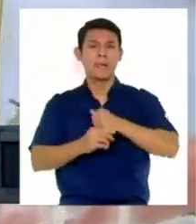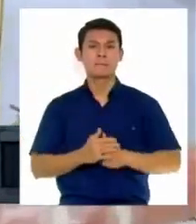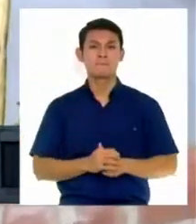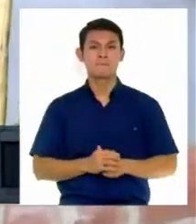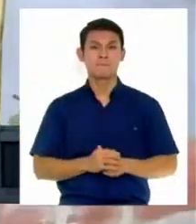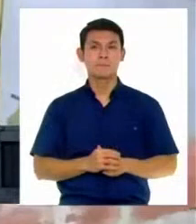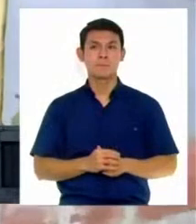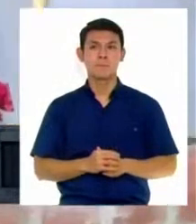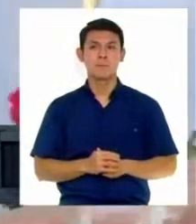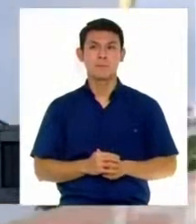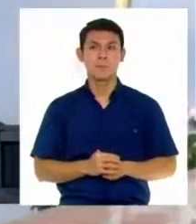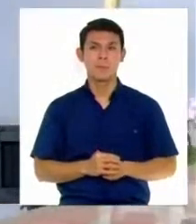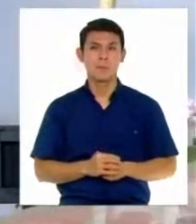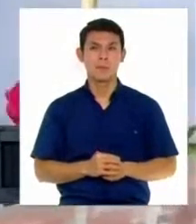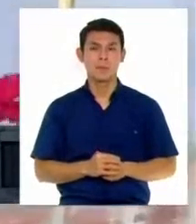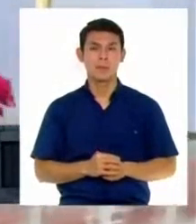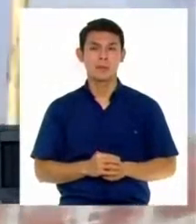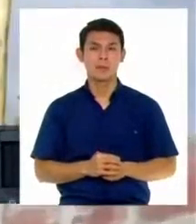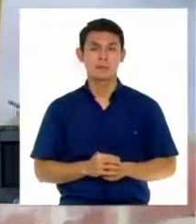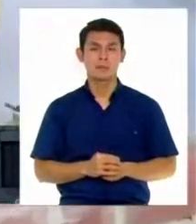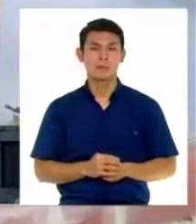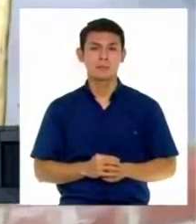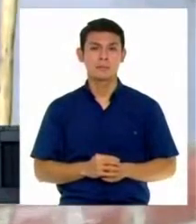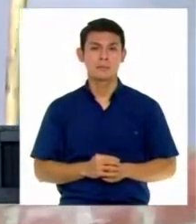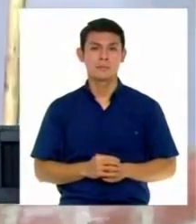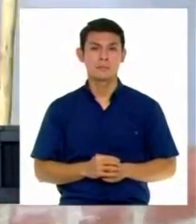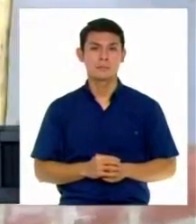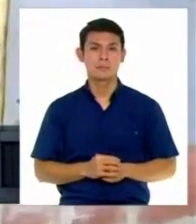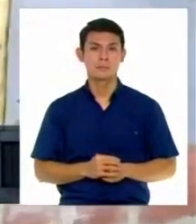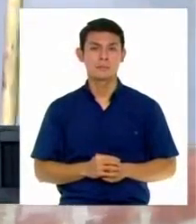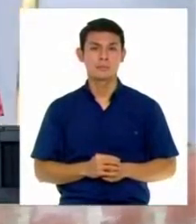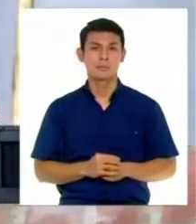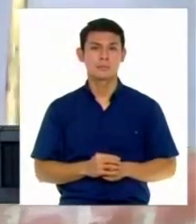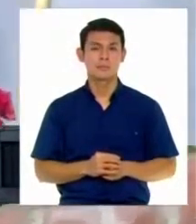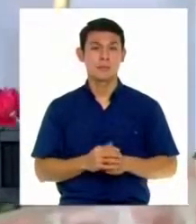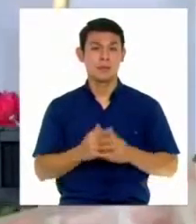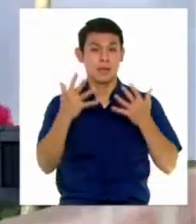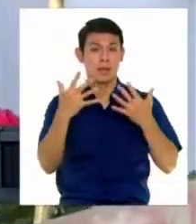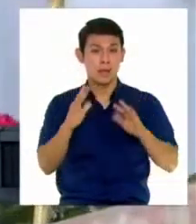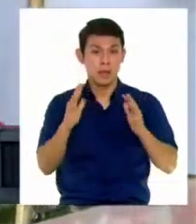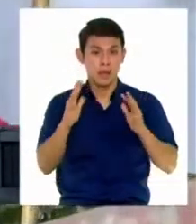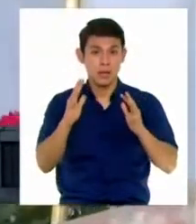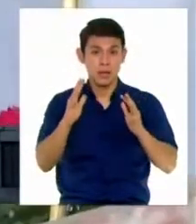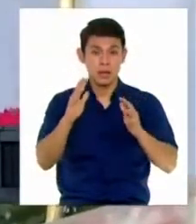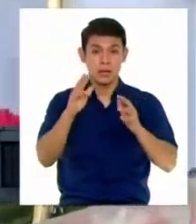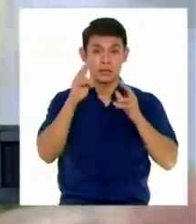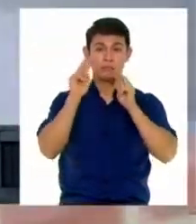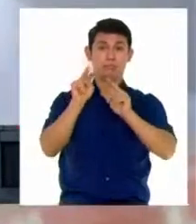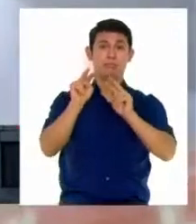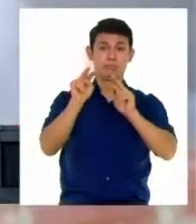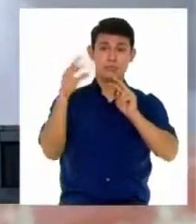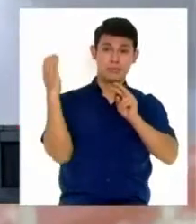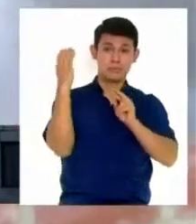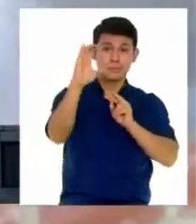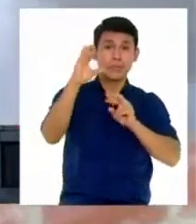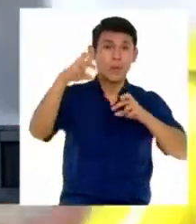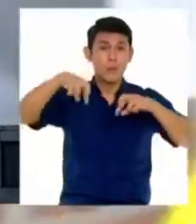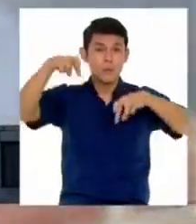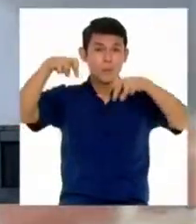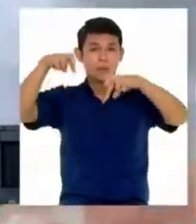llamo a la más amplia cordura. Lo que hemos escuchado no es nada oficial.